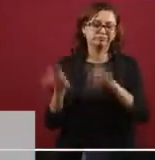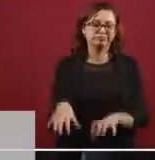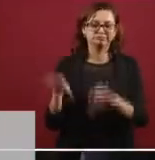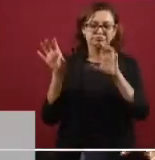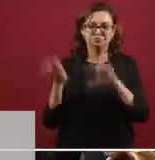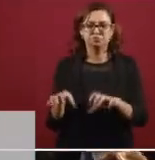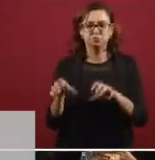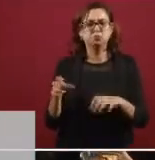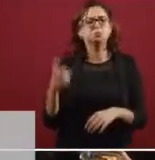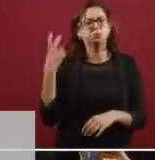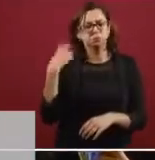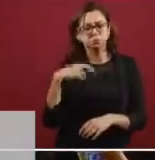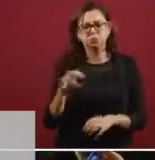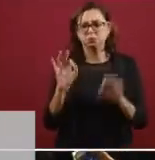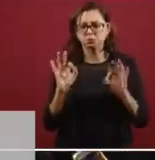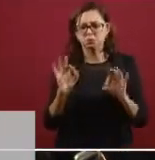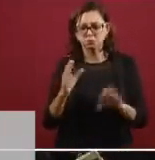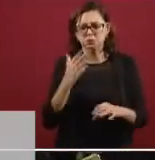vigilancia.